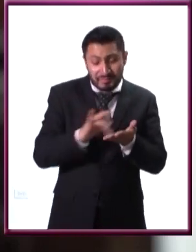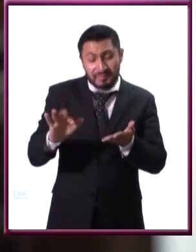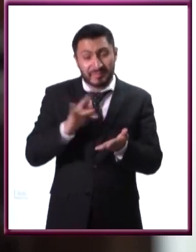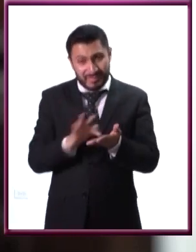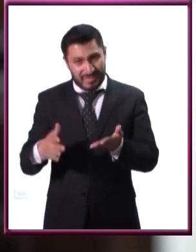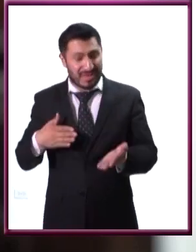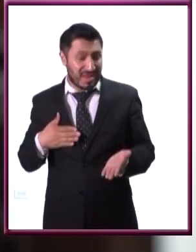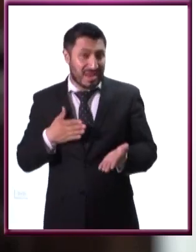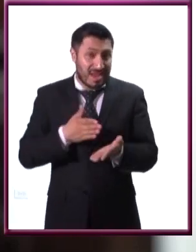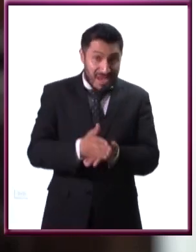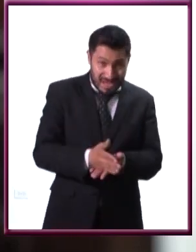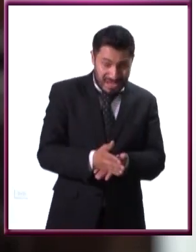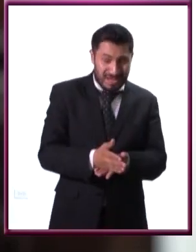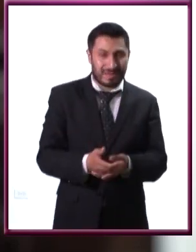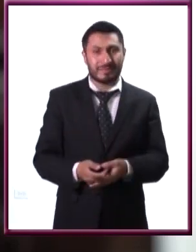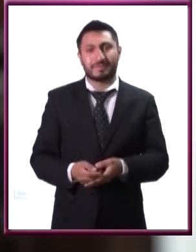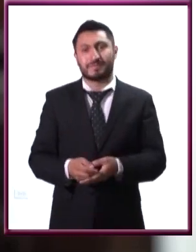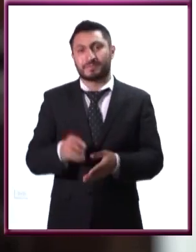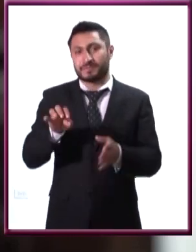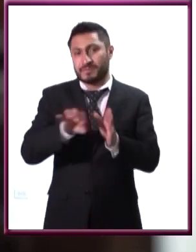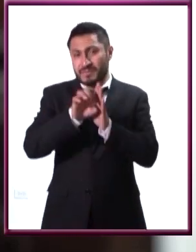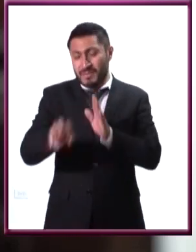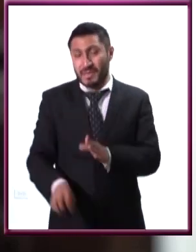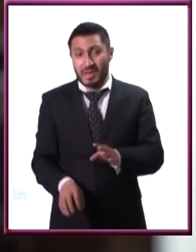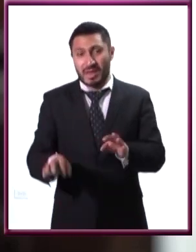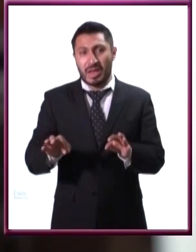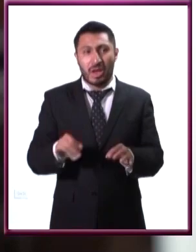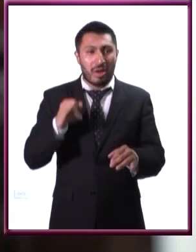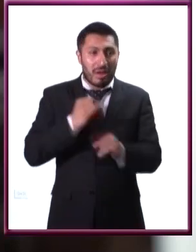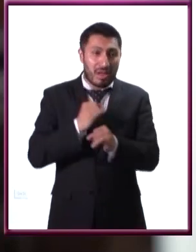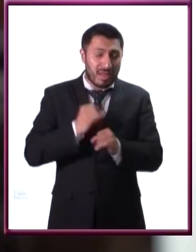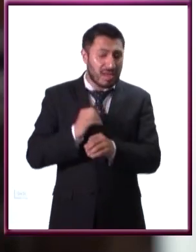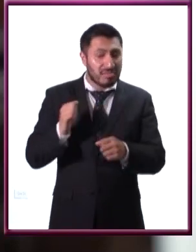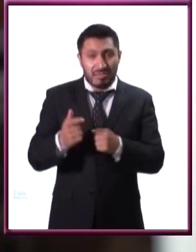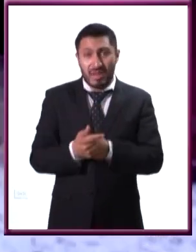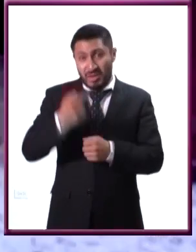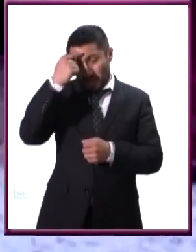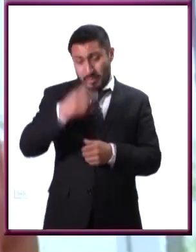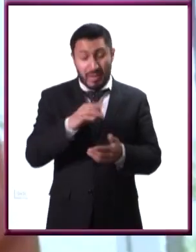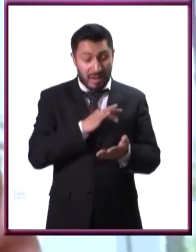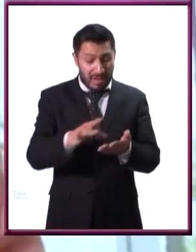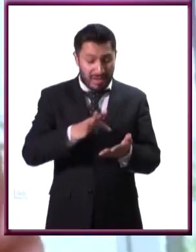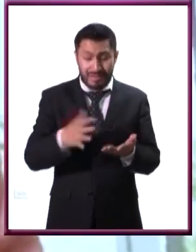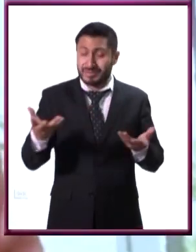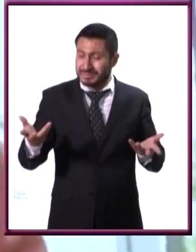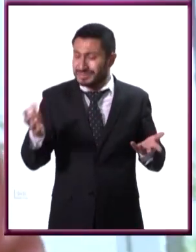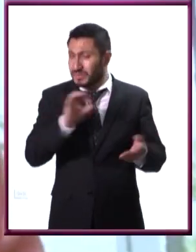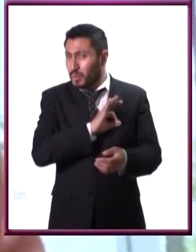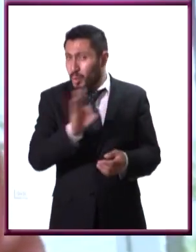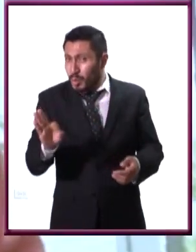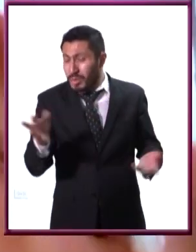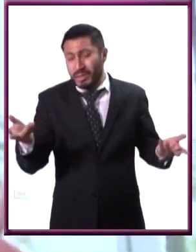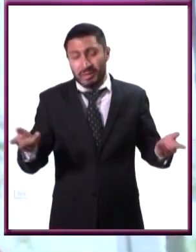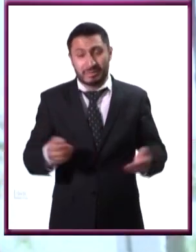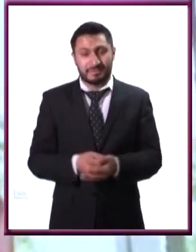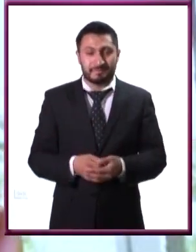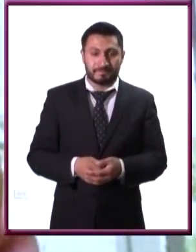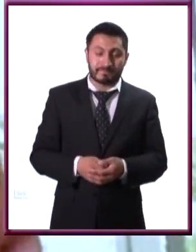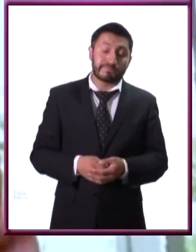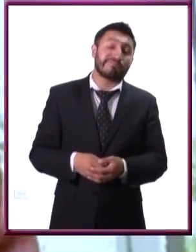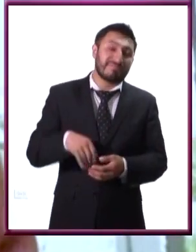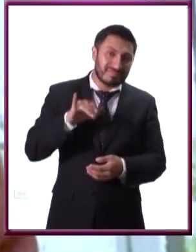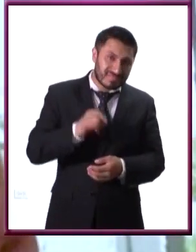la lectura, tener accesibilidad a otras, a lo mejor, plataformas para poder leer? Muy bien, muy buena pregunta. Efectivamente, y más en